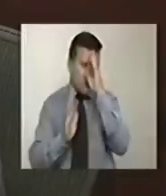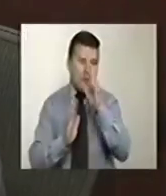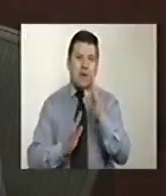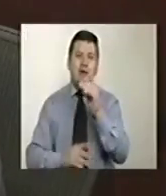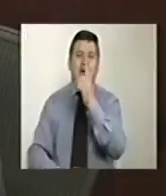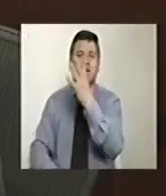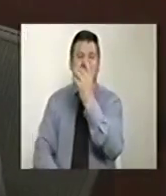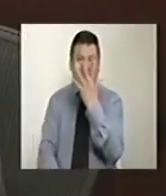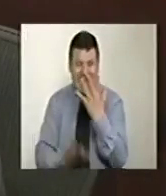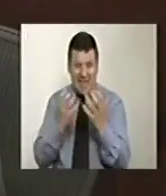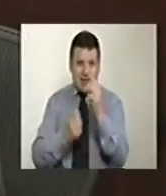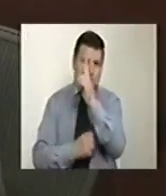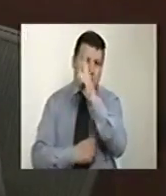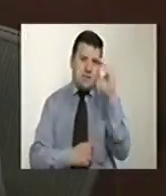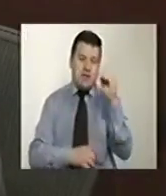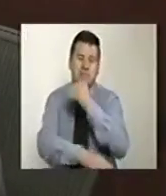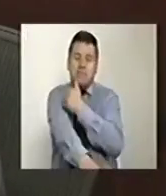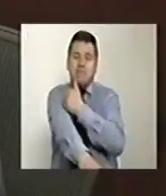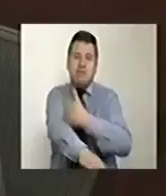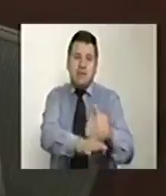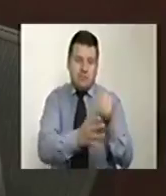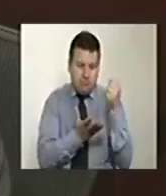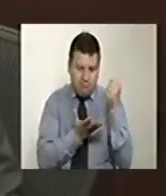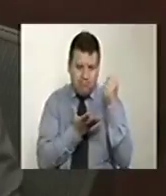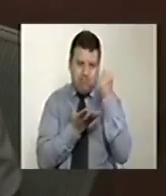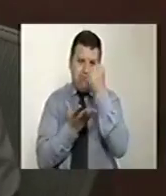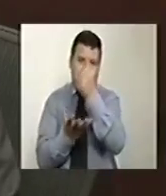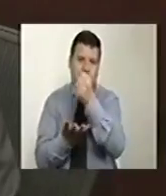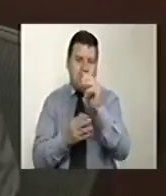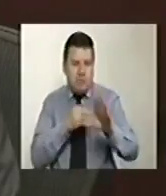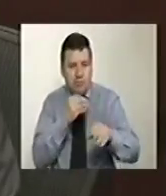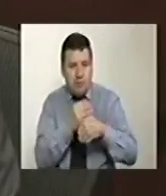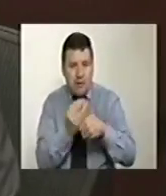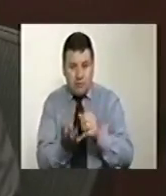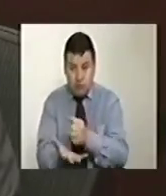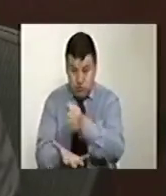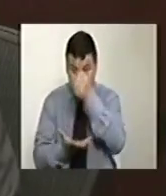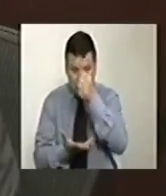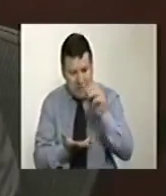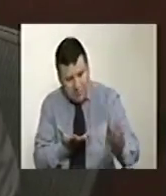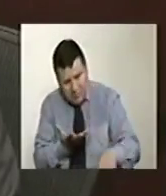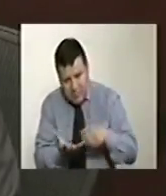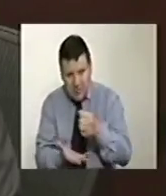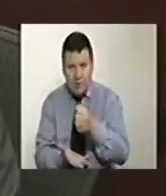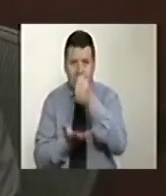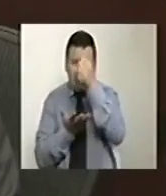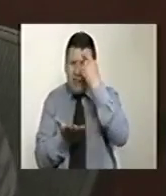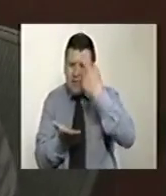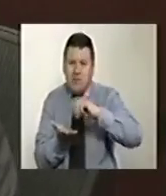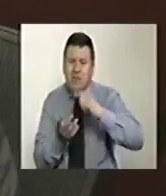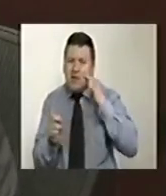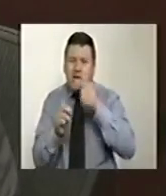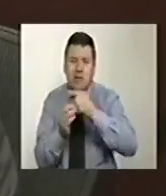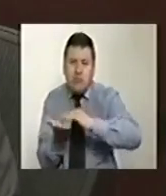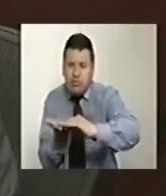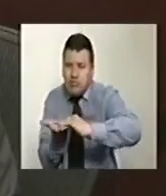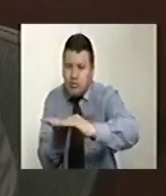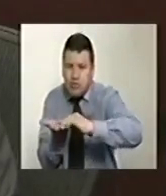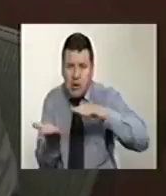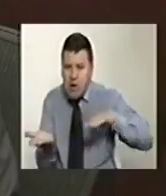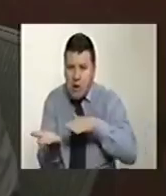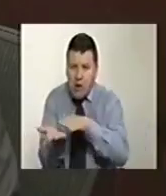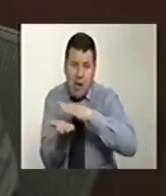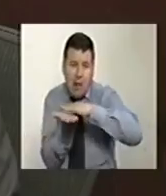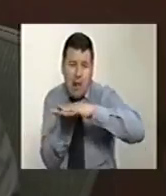de 100 millones de pesos para la adición presupuestal, la rehabilitación, mantenimiento y